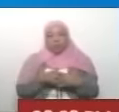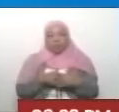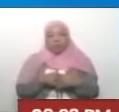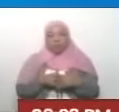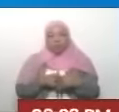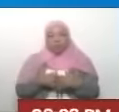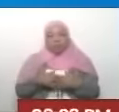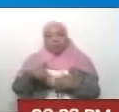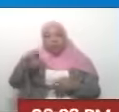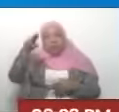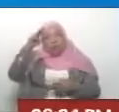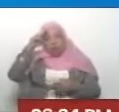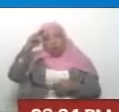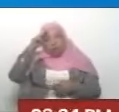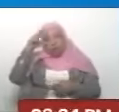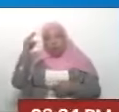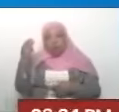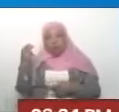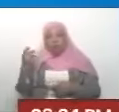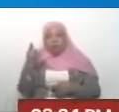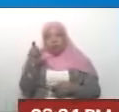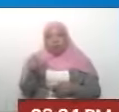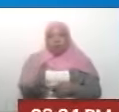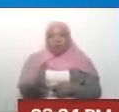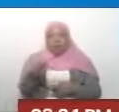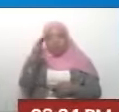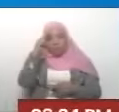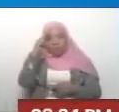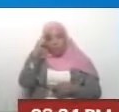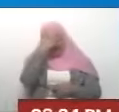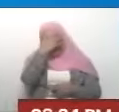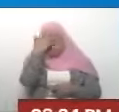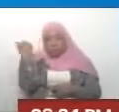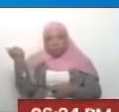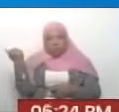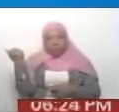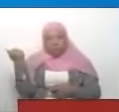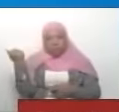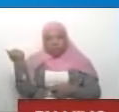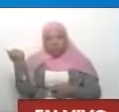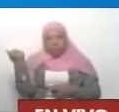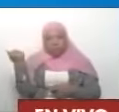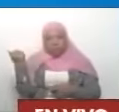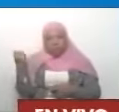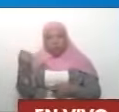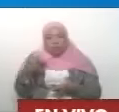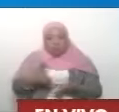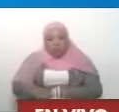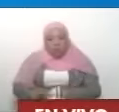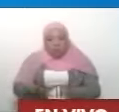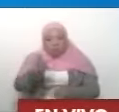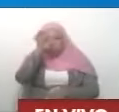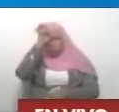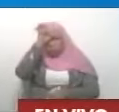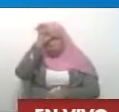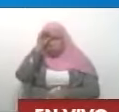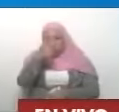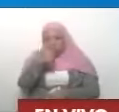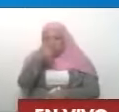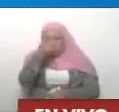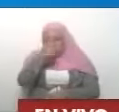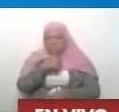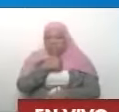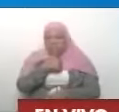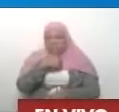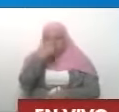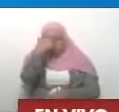Pierde la memoria. Imagina una persona que pierde la memoria. No sabe de dónde viene, no sabe quién es. Y si no sabe